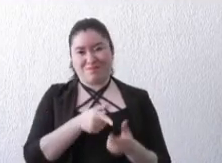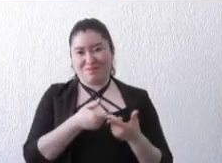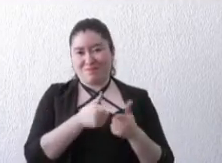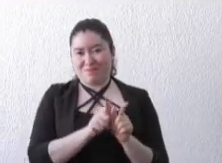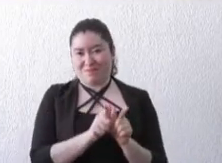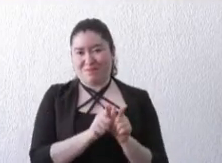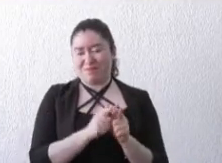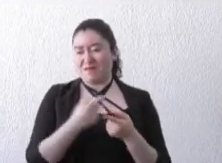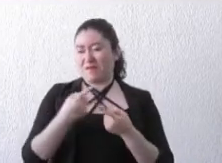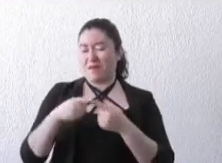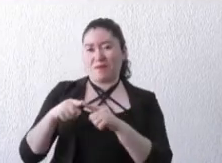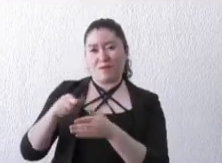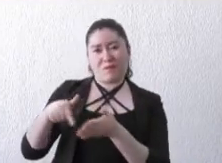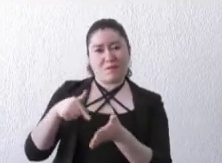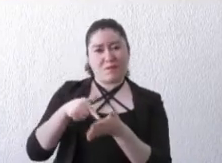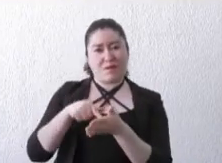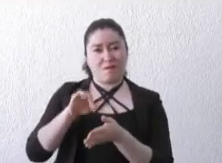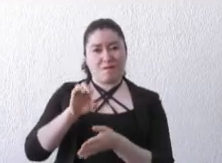distintos paros.